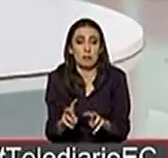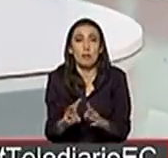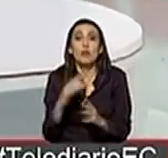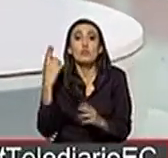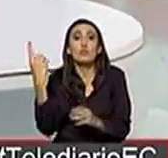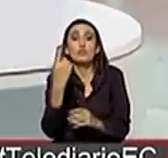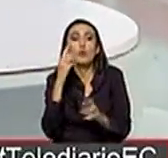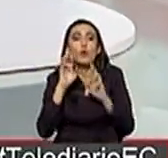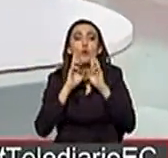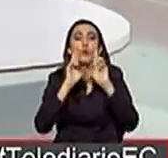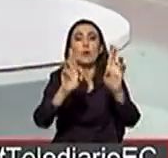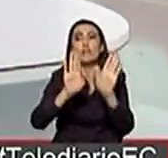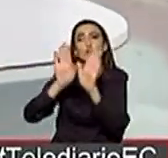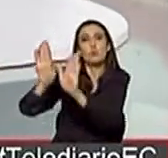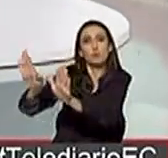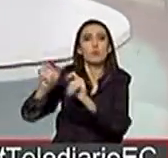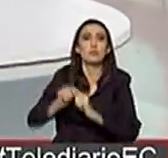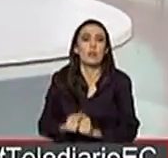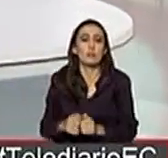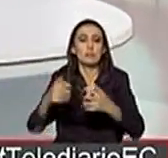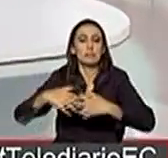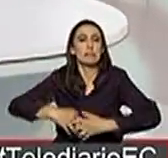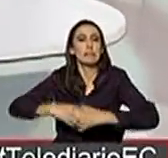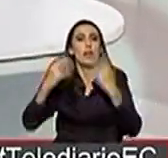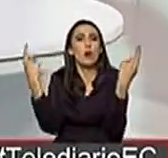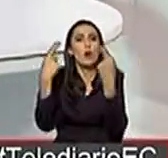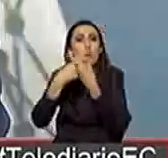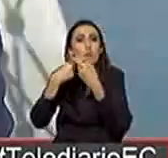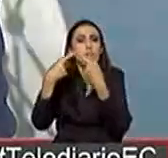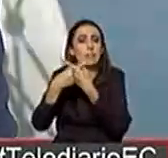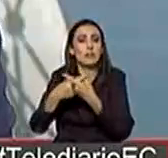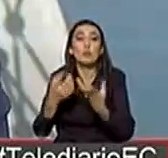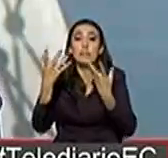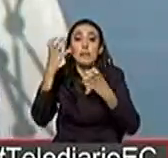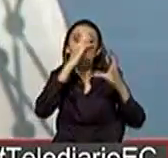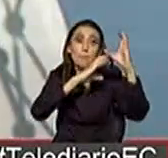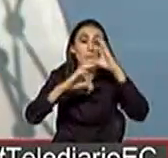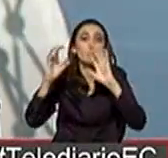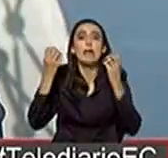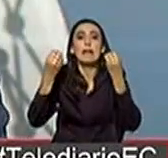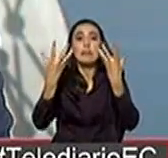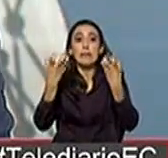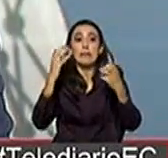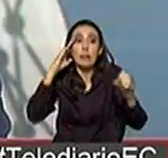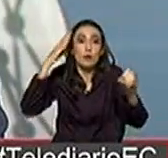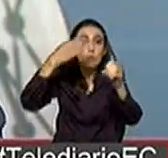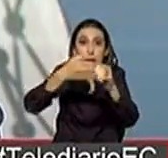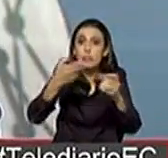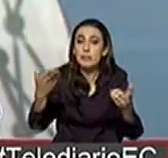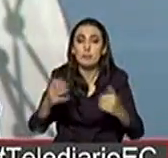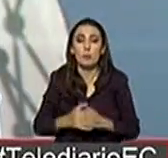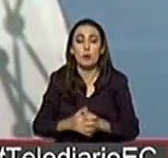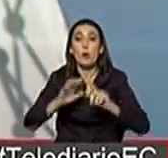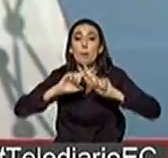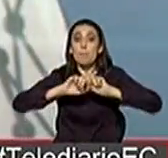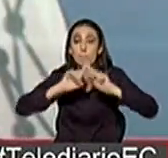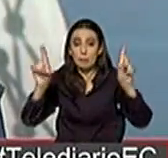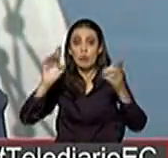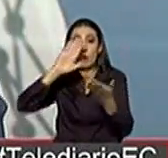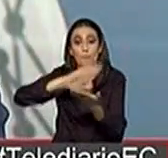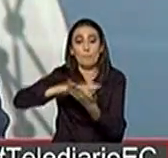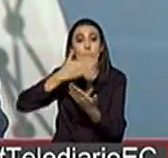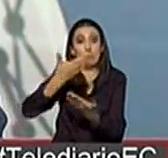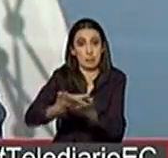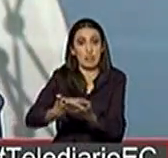obtienen beneficio en espacios caóticos y eso es lo que muchos buscaron gracias a la intervención de estos actores que me permitieron